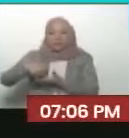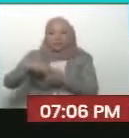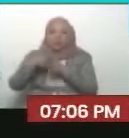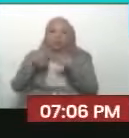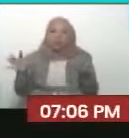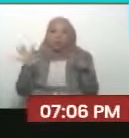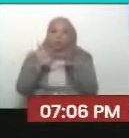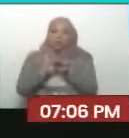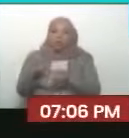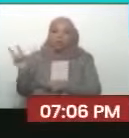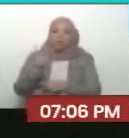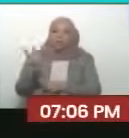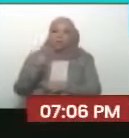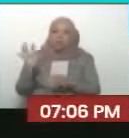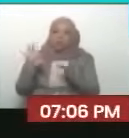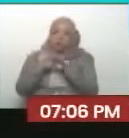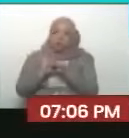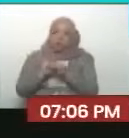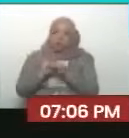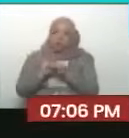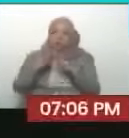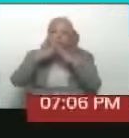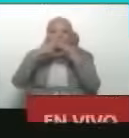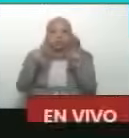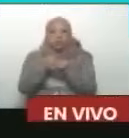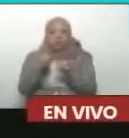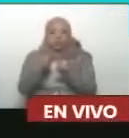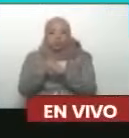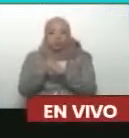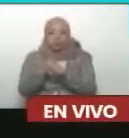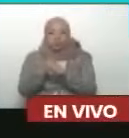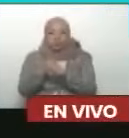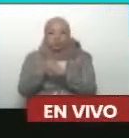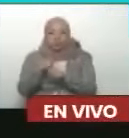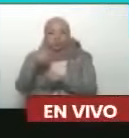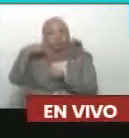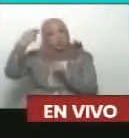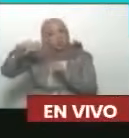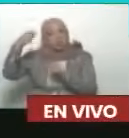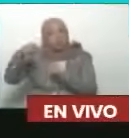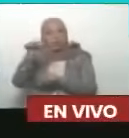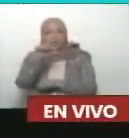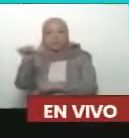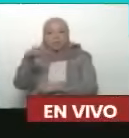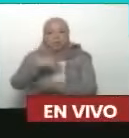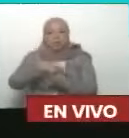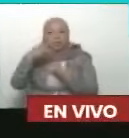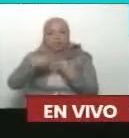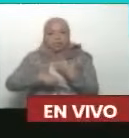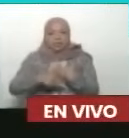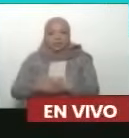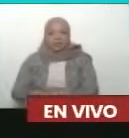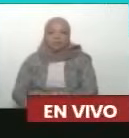unidos. Venezuela unida, Venezuela toda. Vamos a ver el video Semana Presidencial. Adelante.